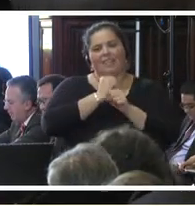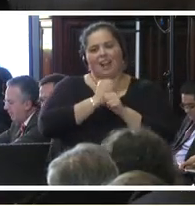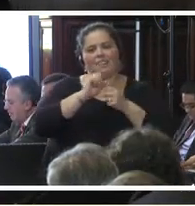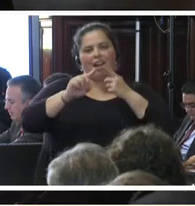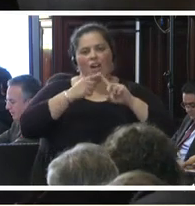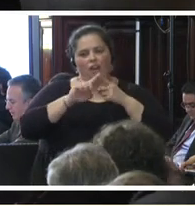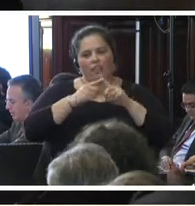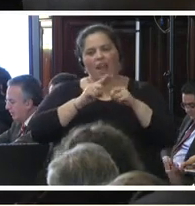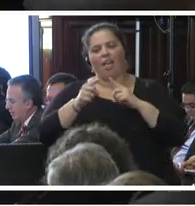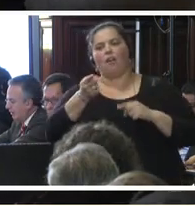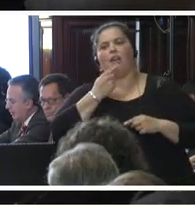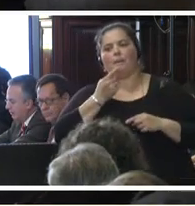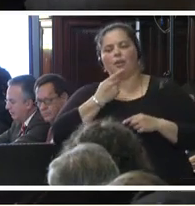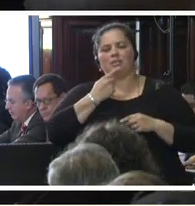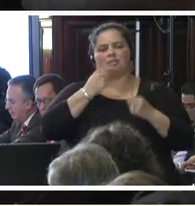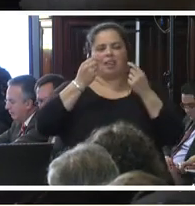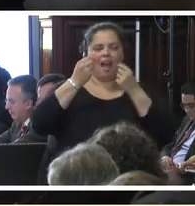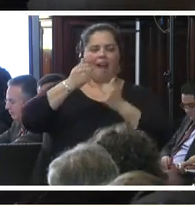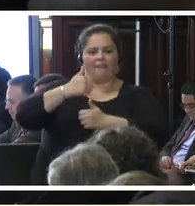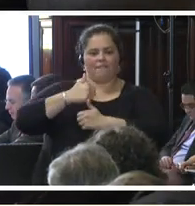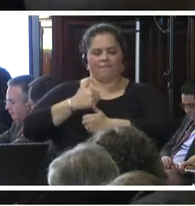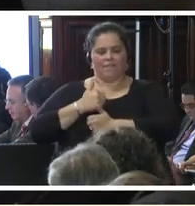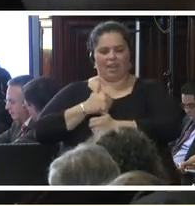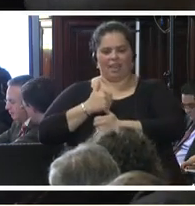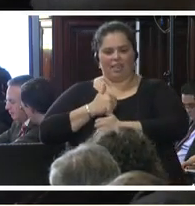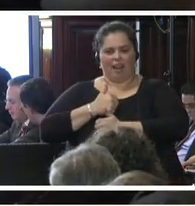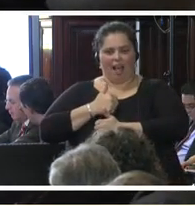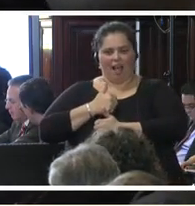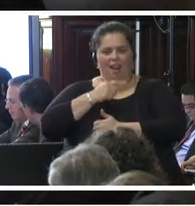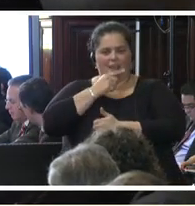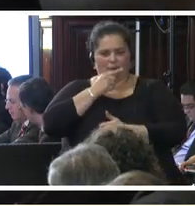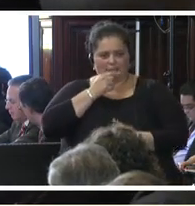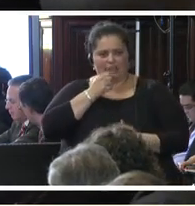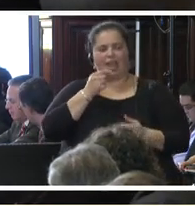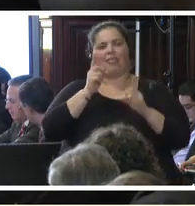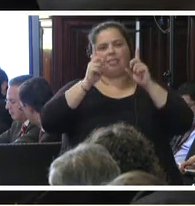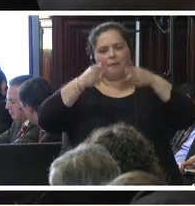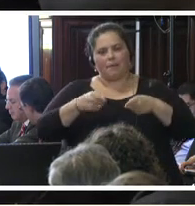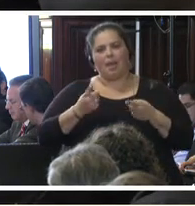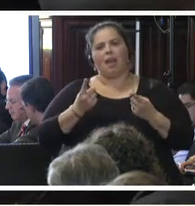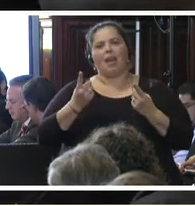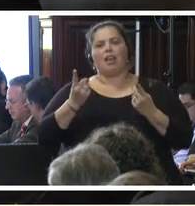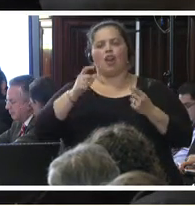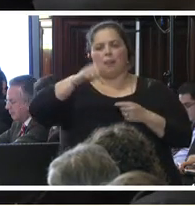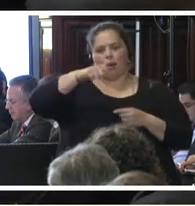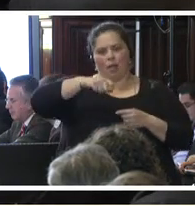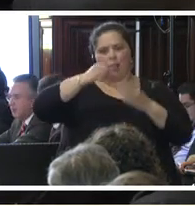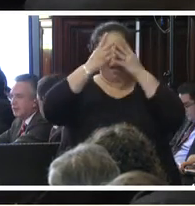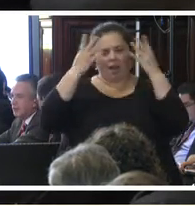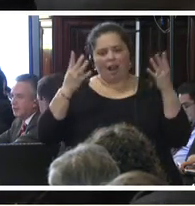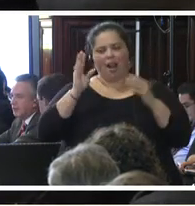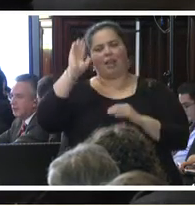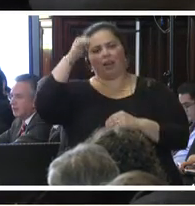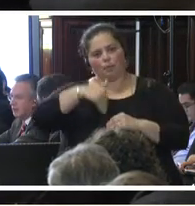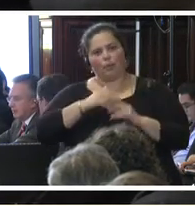la Policía Federal, con la Policía Federal Científica, con la Procuraduría General de la República y trabaja con